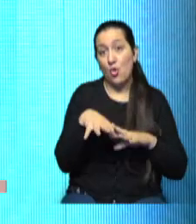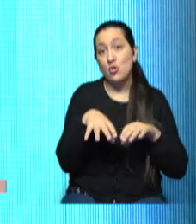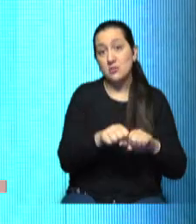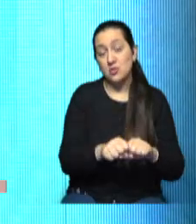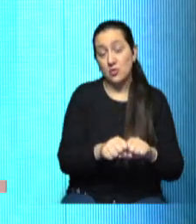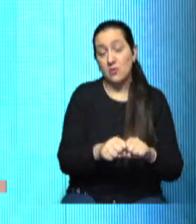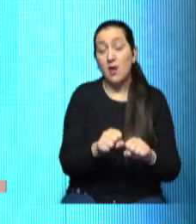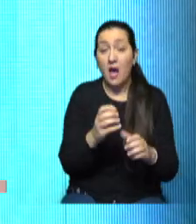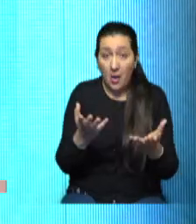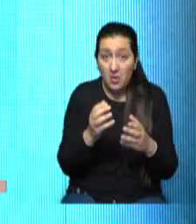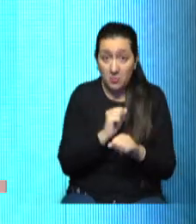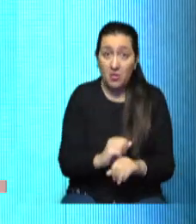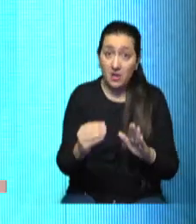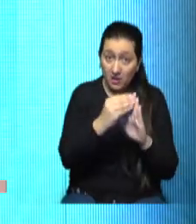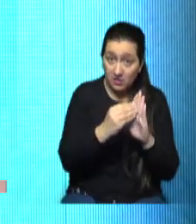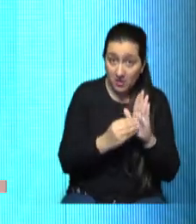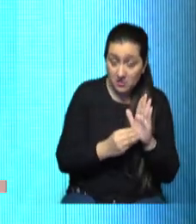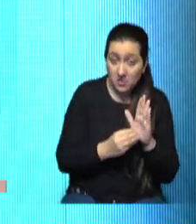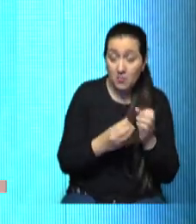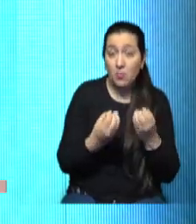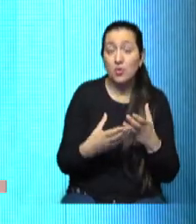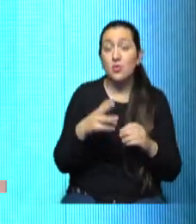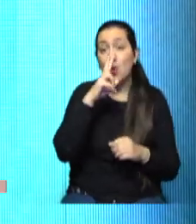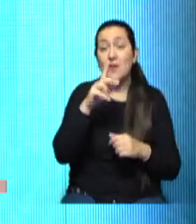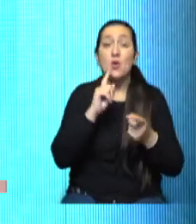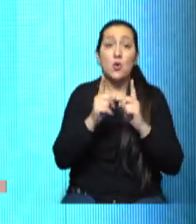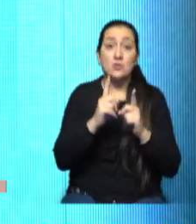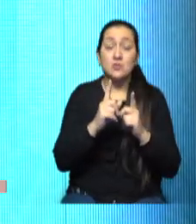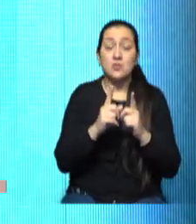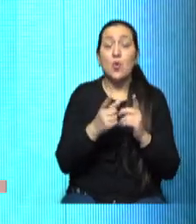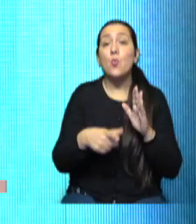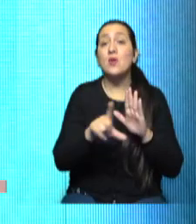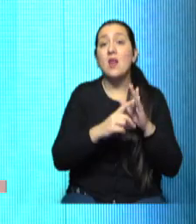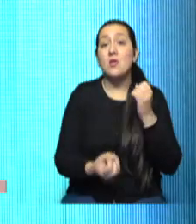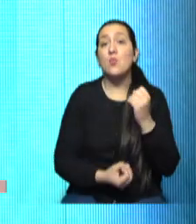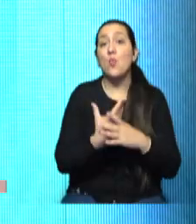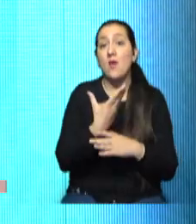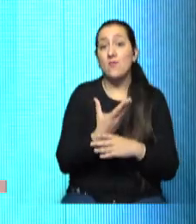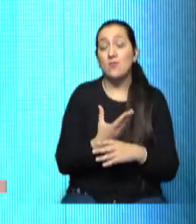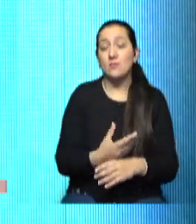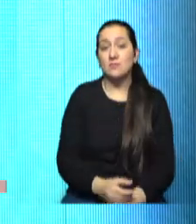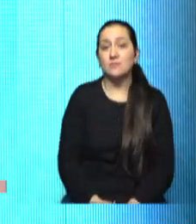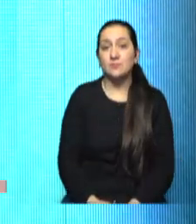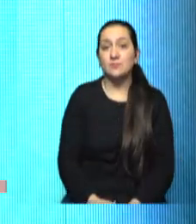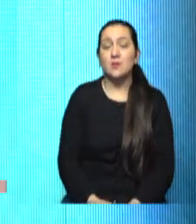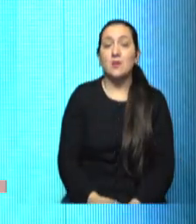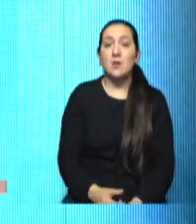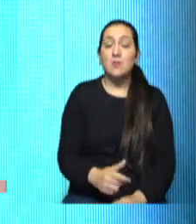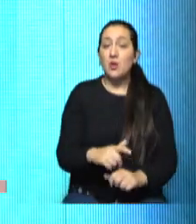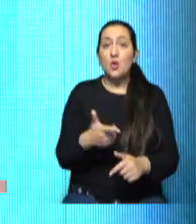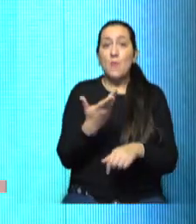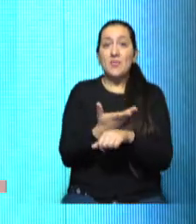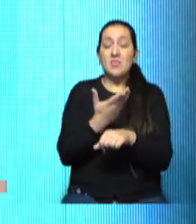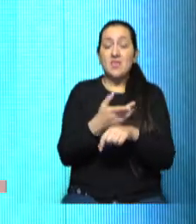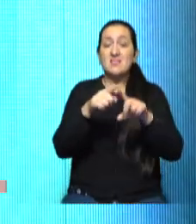lo que blanqueó toda esas situaciones quedan de contratos de compraventa nulo de pleno derecho porque no habían pedido el certificado